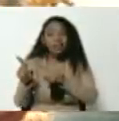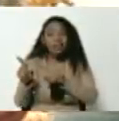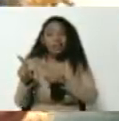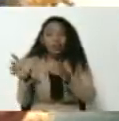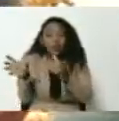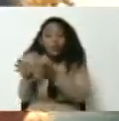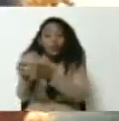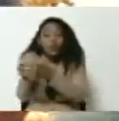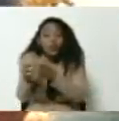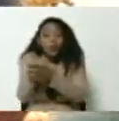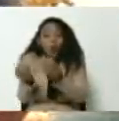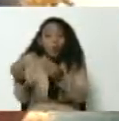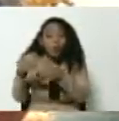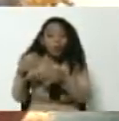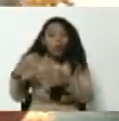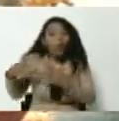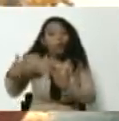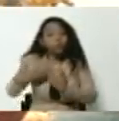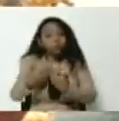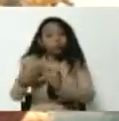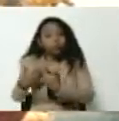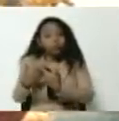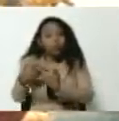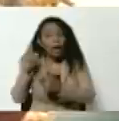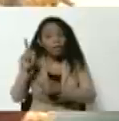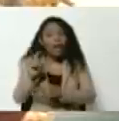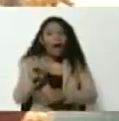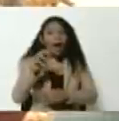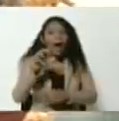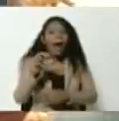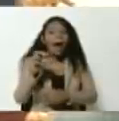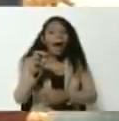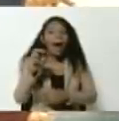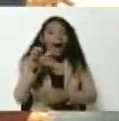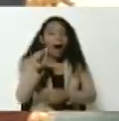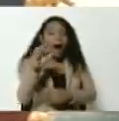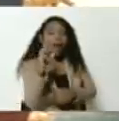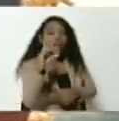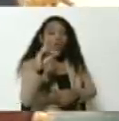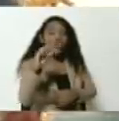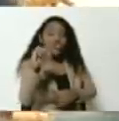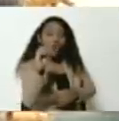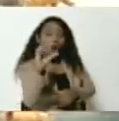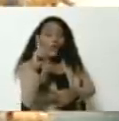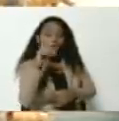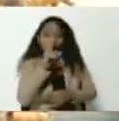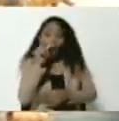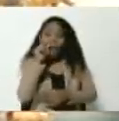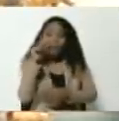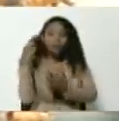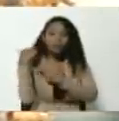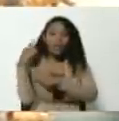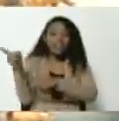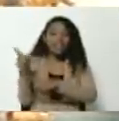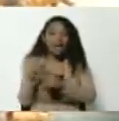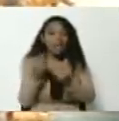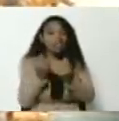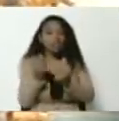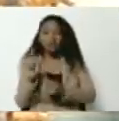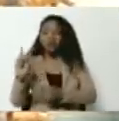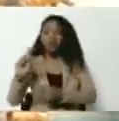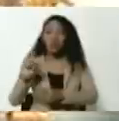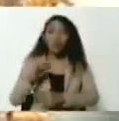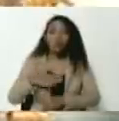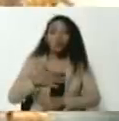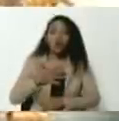bufete norteamericano llamado Arnold & Porter, envían una carta al Banco de Inglaterra y le dicen no, ese dinero no puede